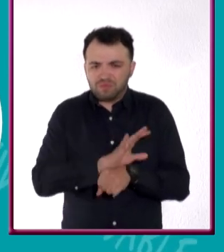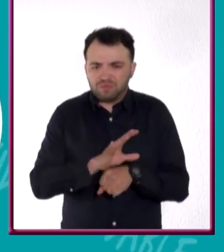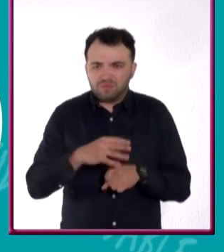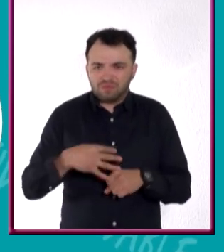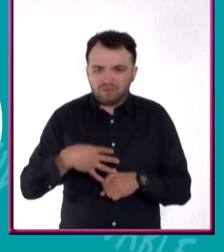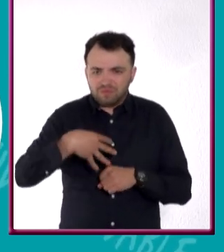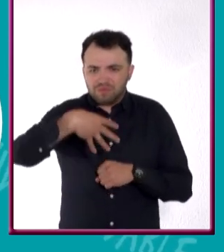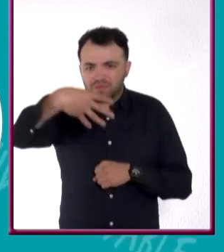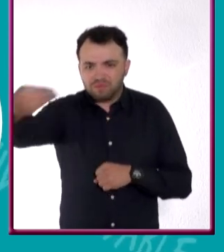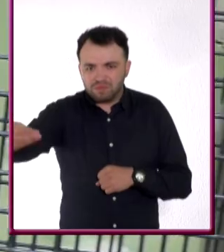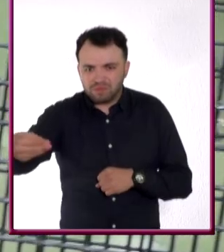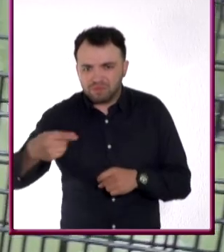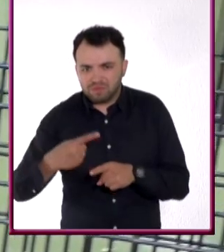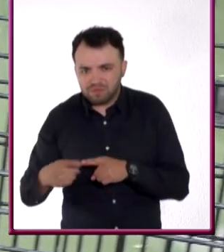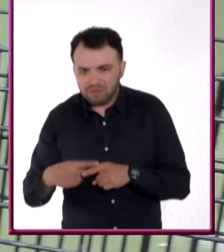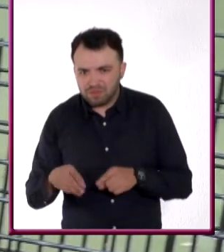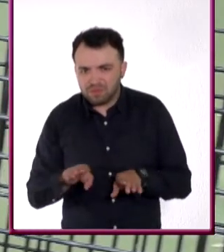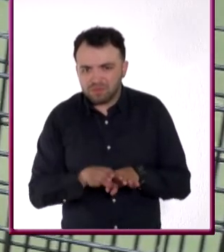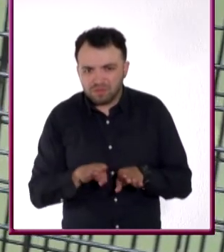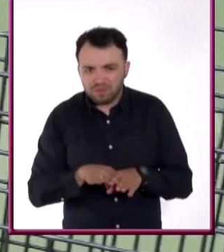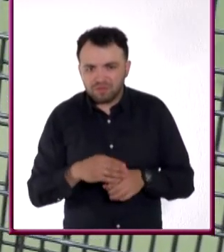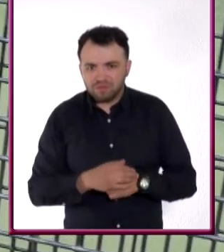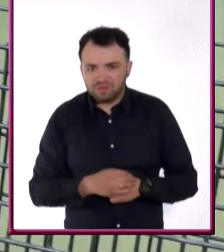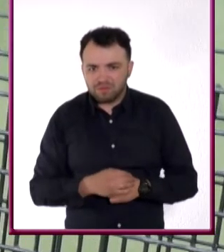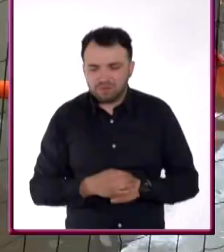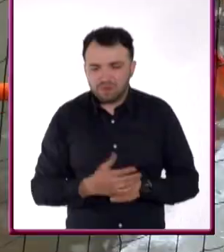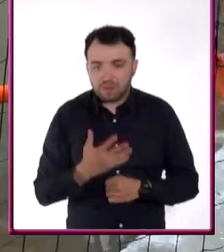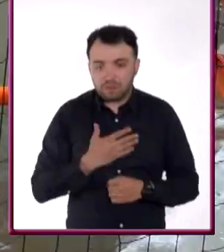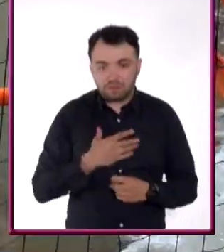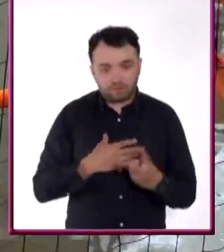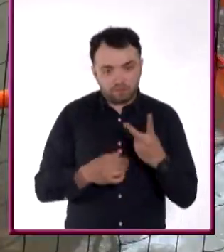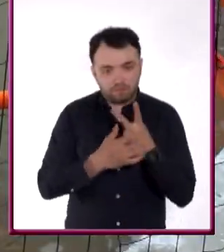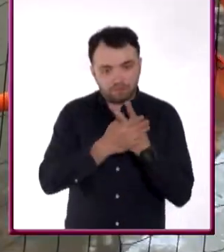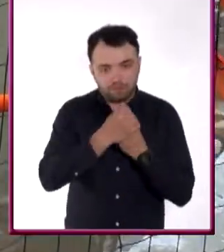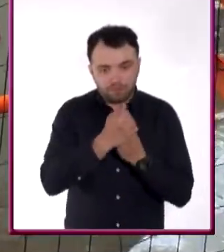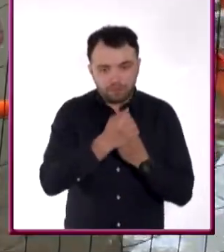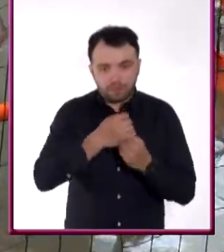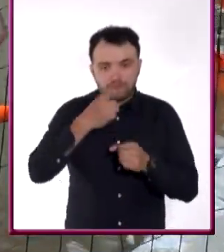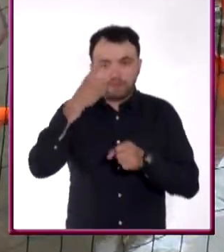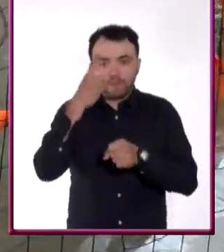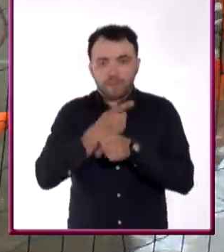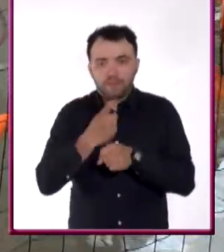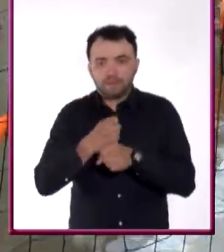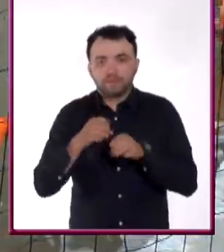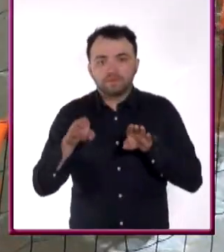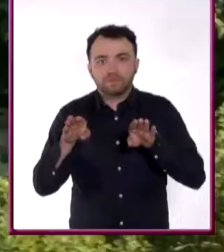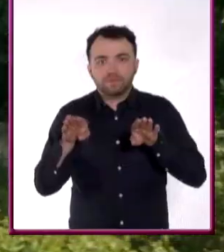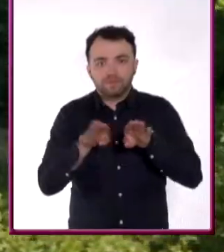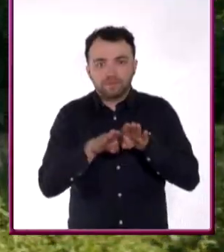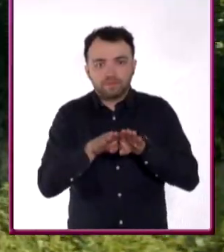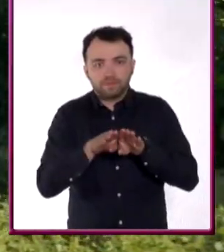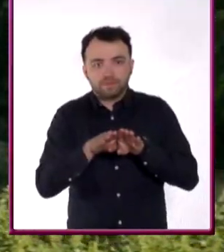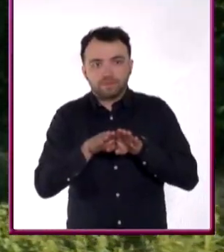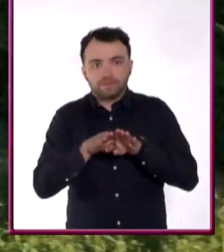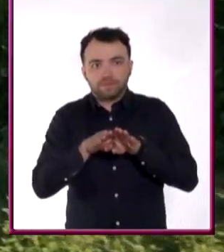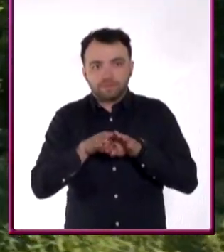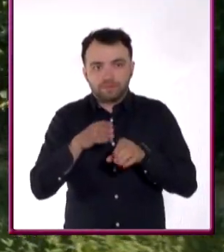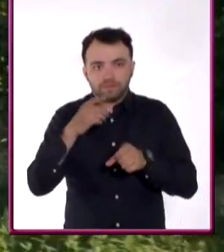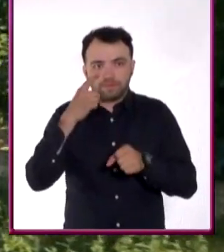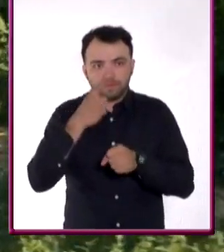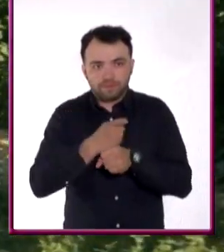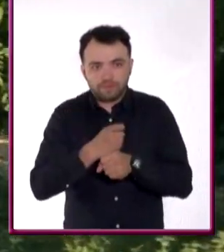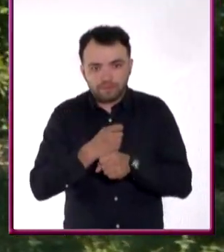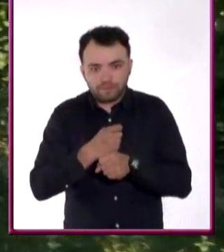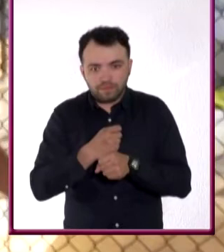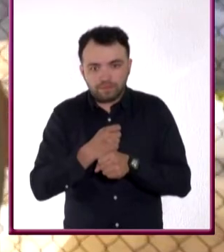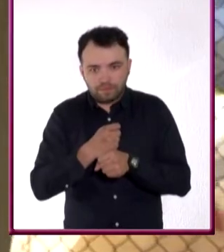a humanos? Existen dos procesos. El primero es la explotación de animales silvestres por caza, captura